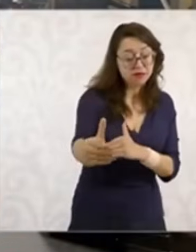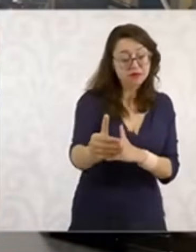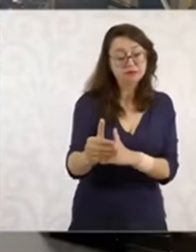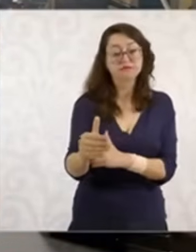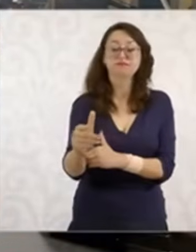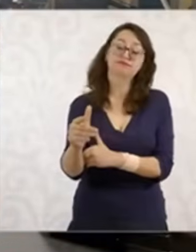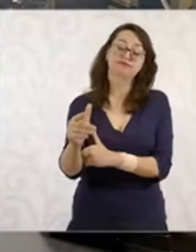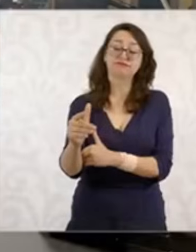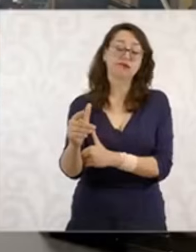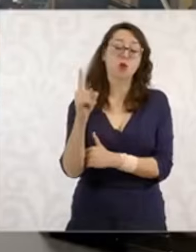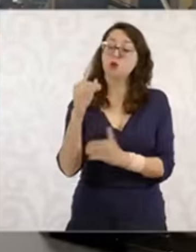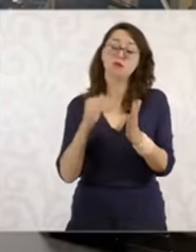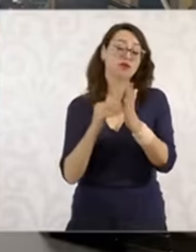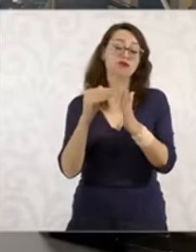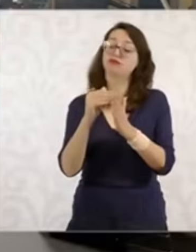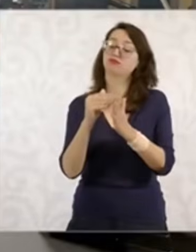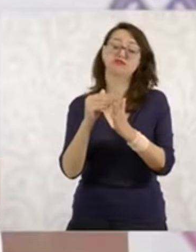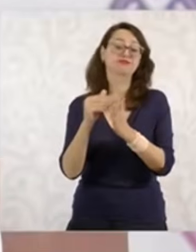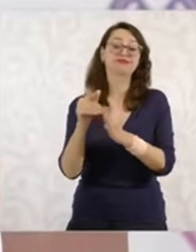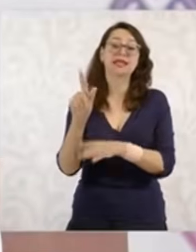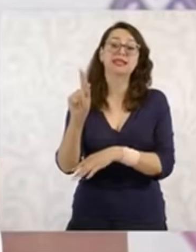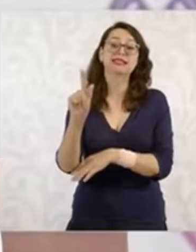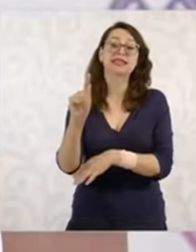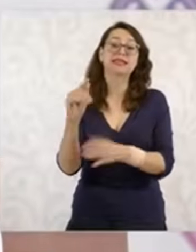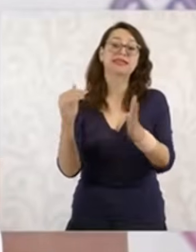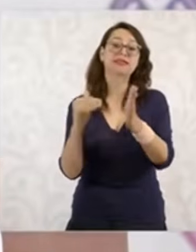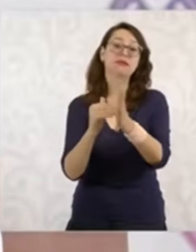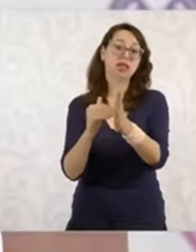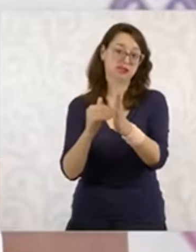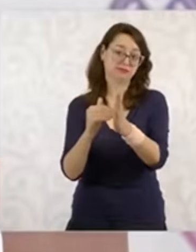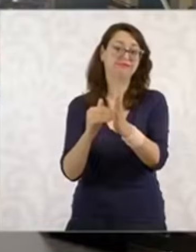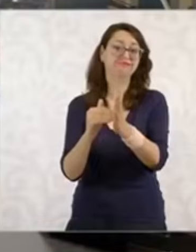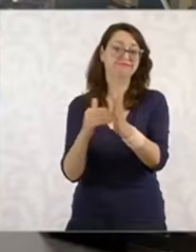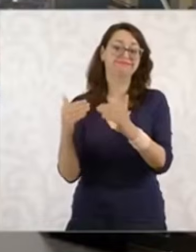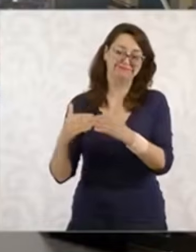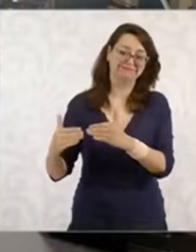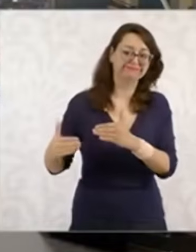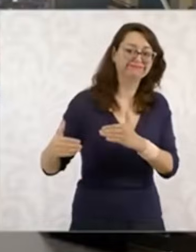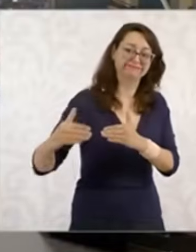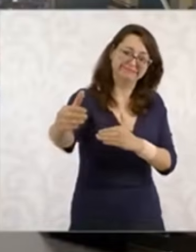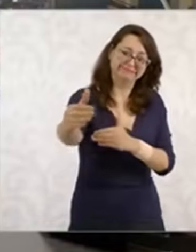1,000,000. Bueno, Estela va a decir cómo va, a quién